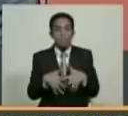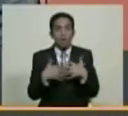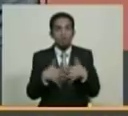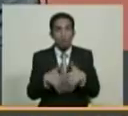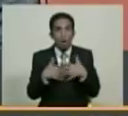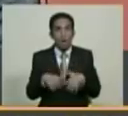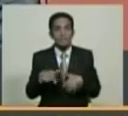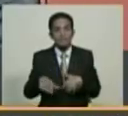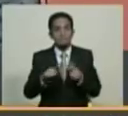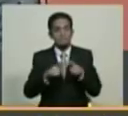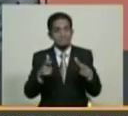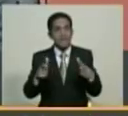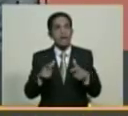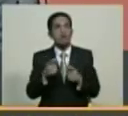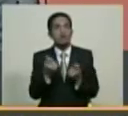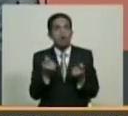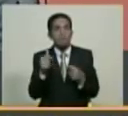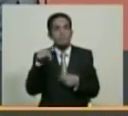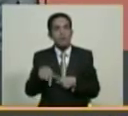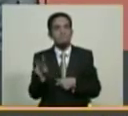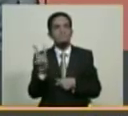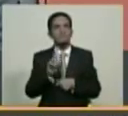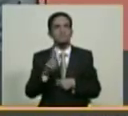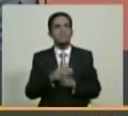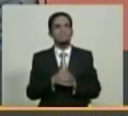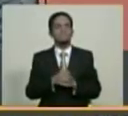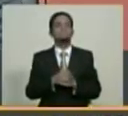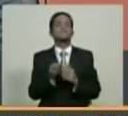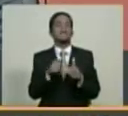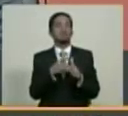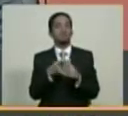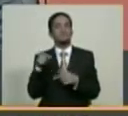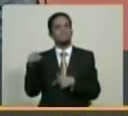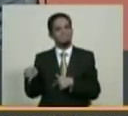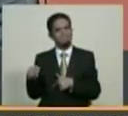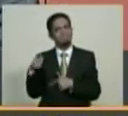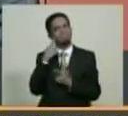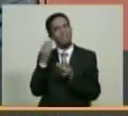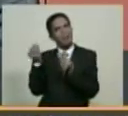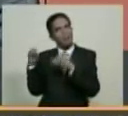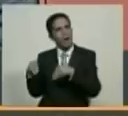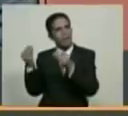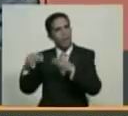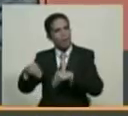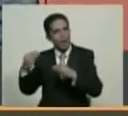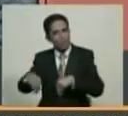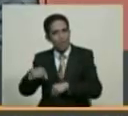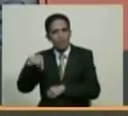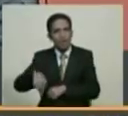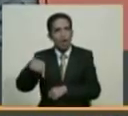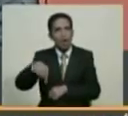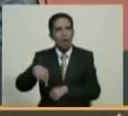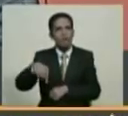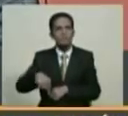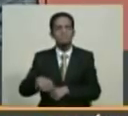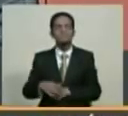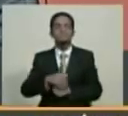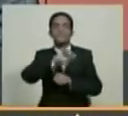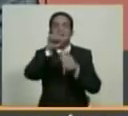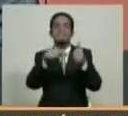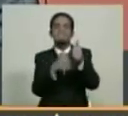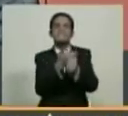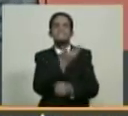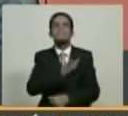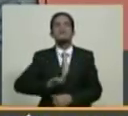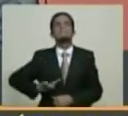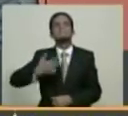económico, toda la productividad en ese sentido. Por eso las medidas que se han decidido el día de hoy, el vicepresidente Tarek